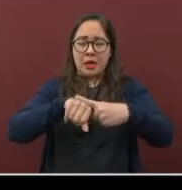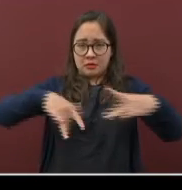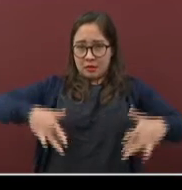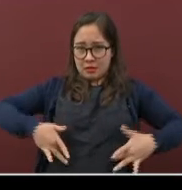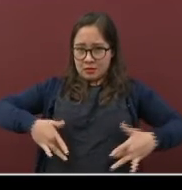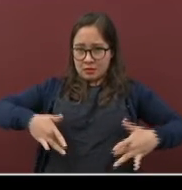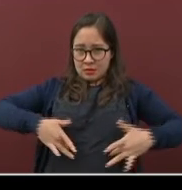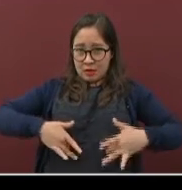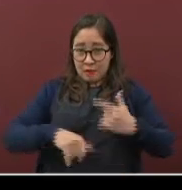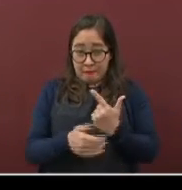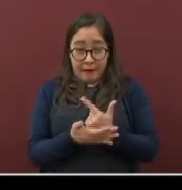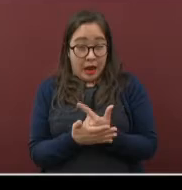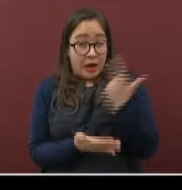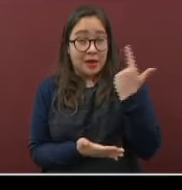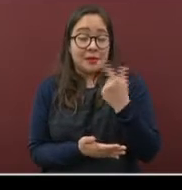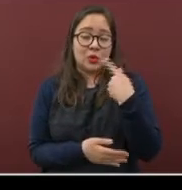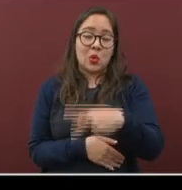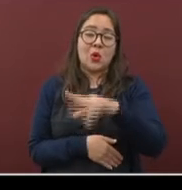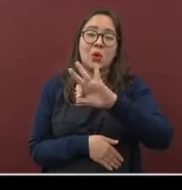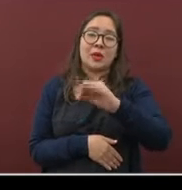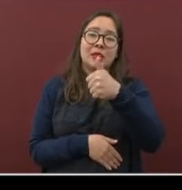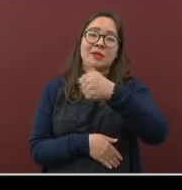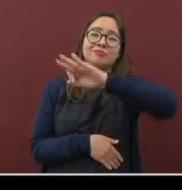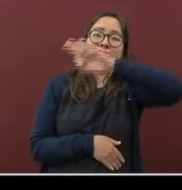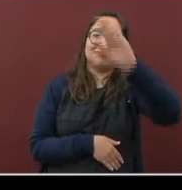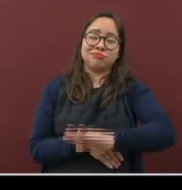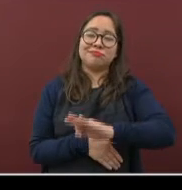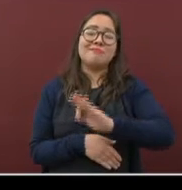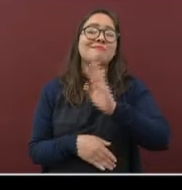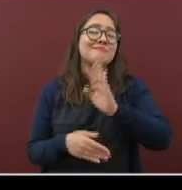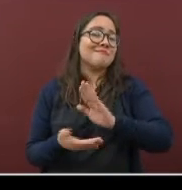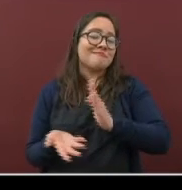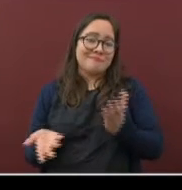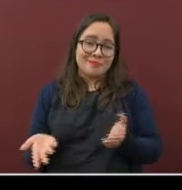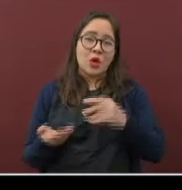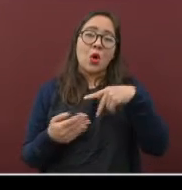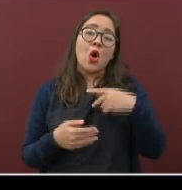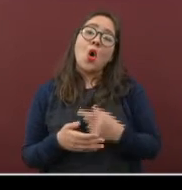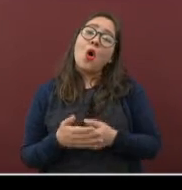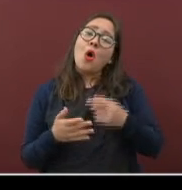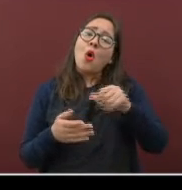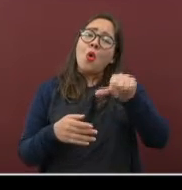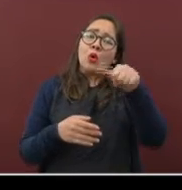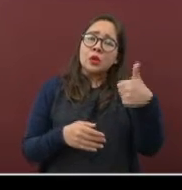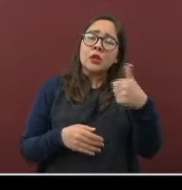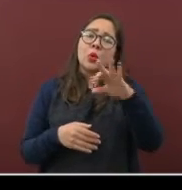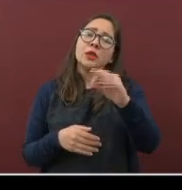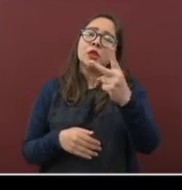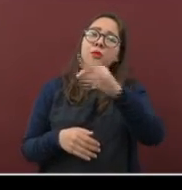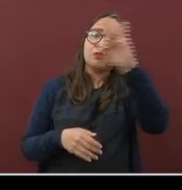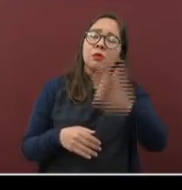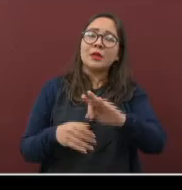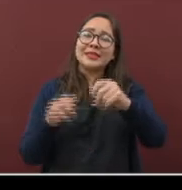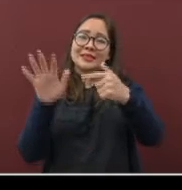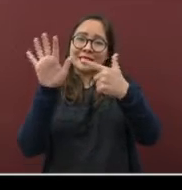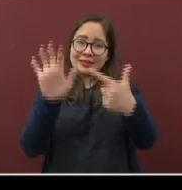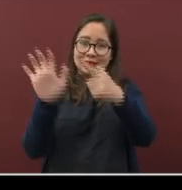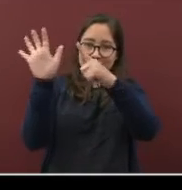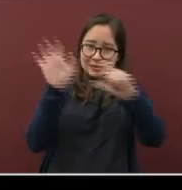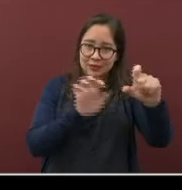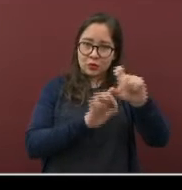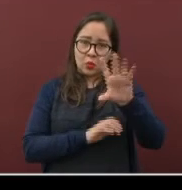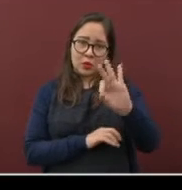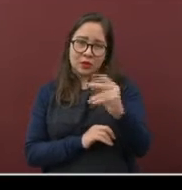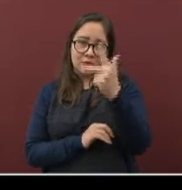47 por ciento falleció también el 42% de los 748 pacientes con